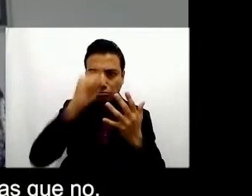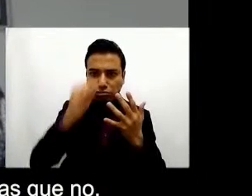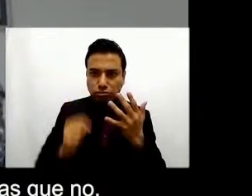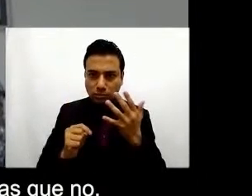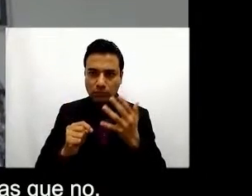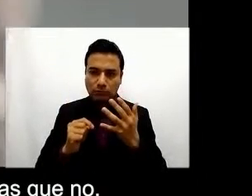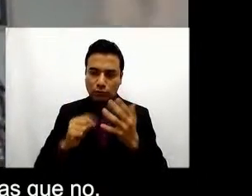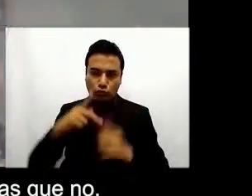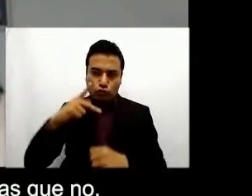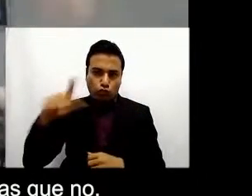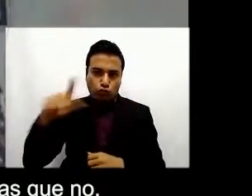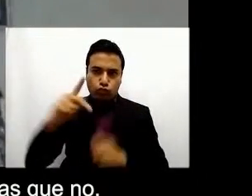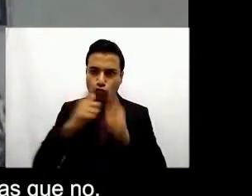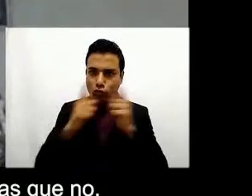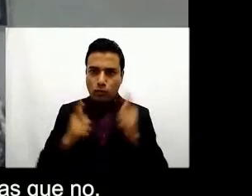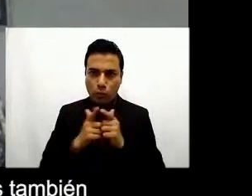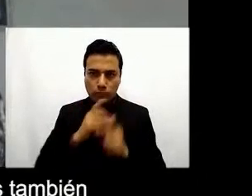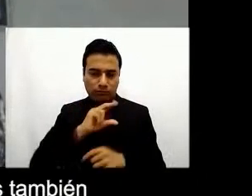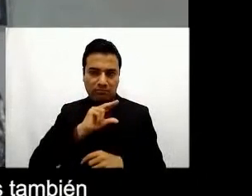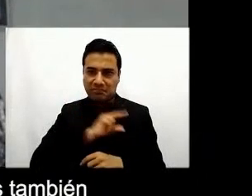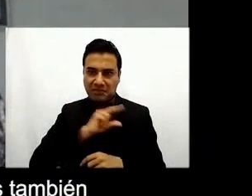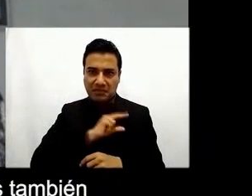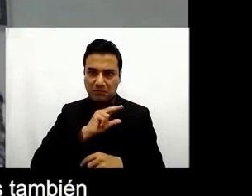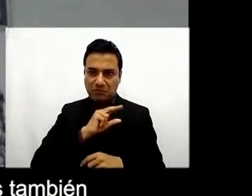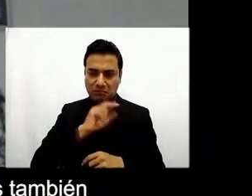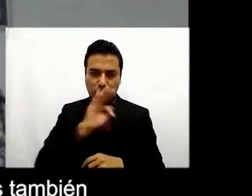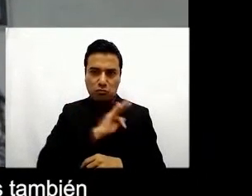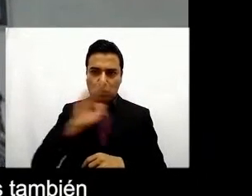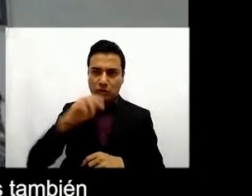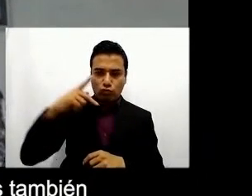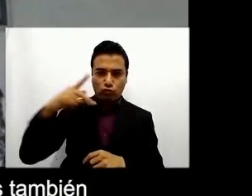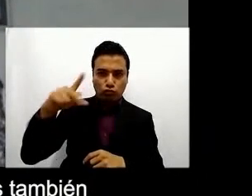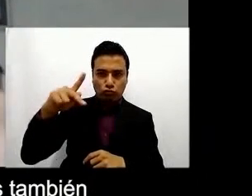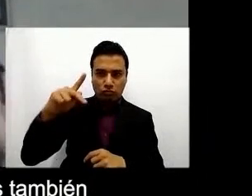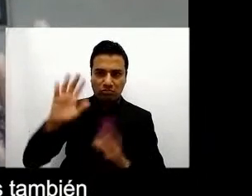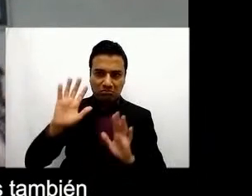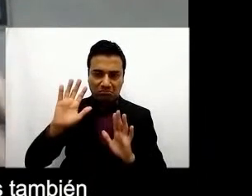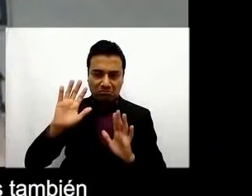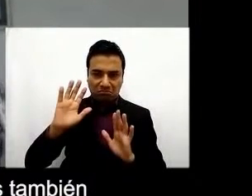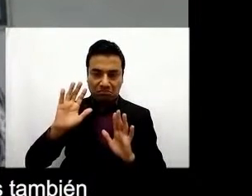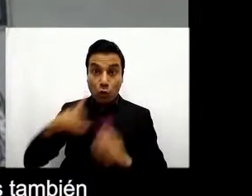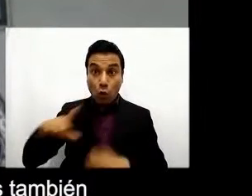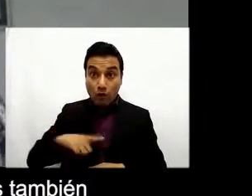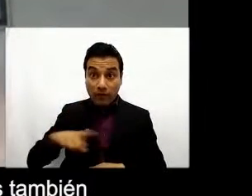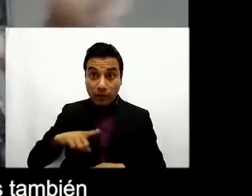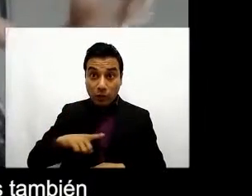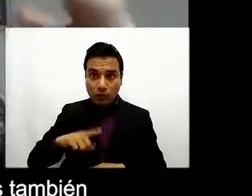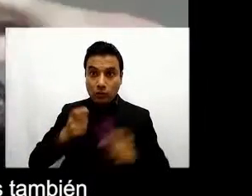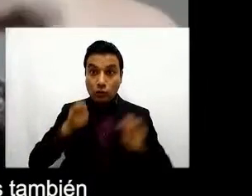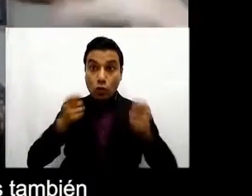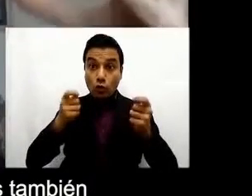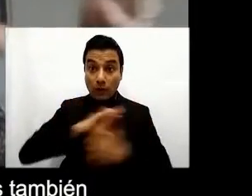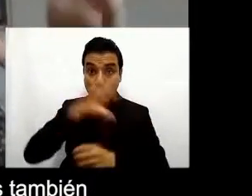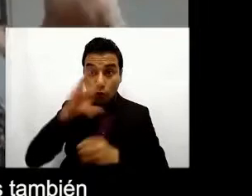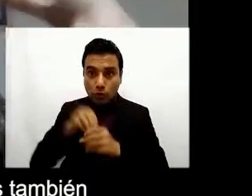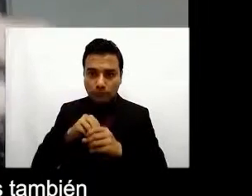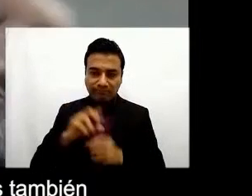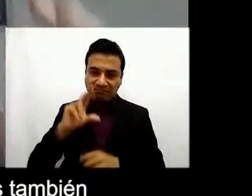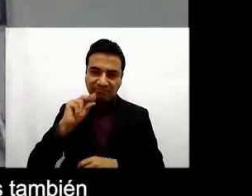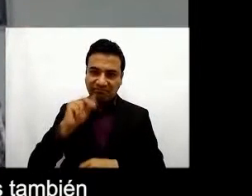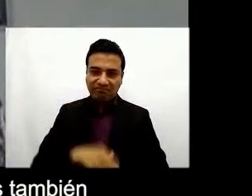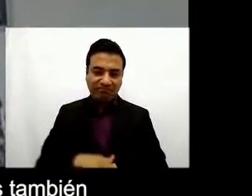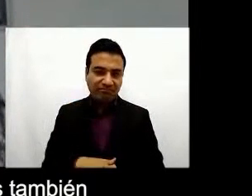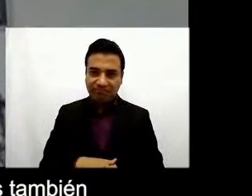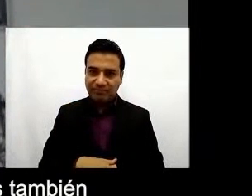privada sopesan un poco lo que desde lo público no se puede hacer a veces también por la